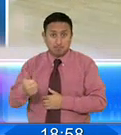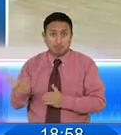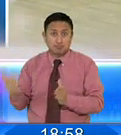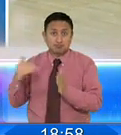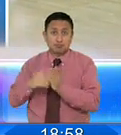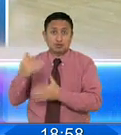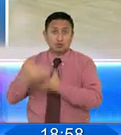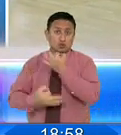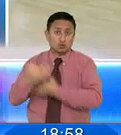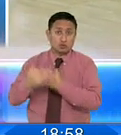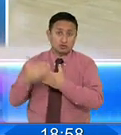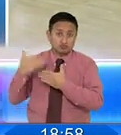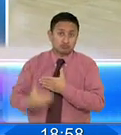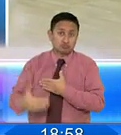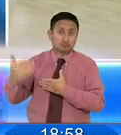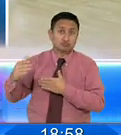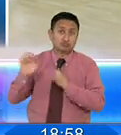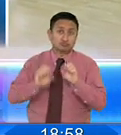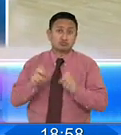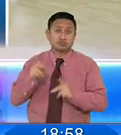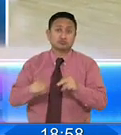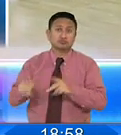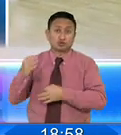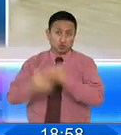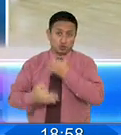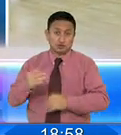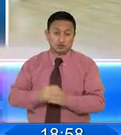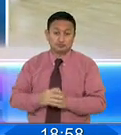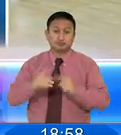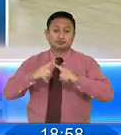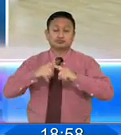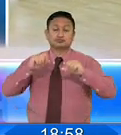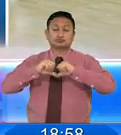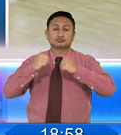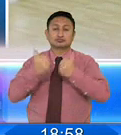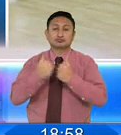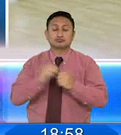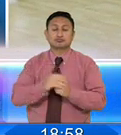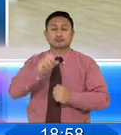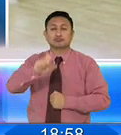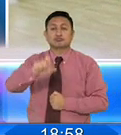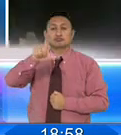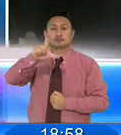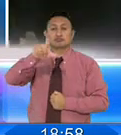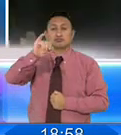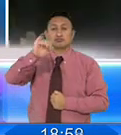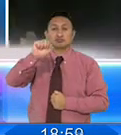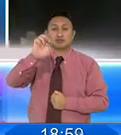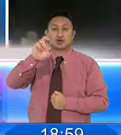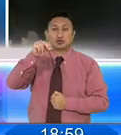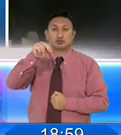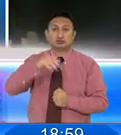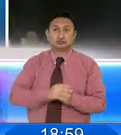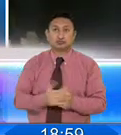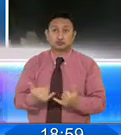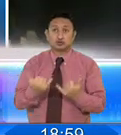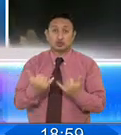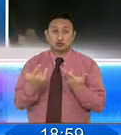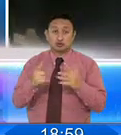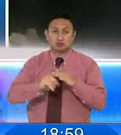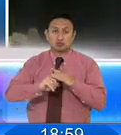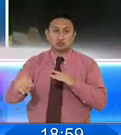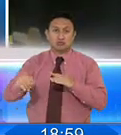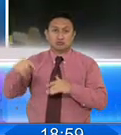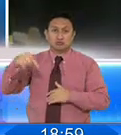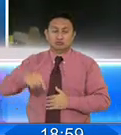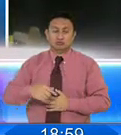audiencia de evaluación y preparatoria juicio, se encuentra el ex asambleísta Eliseo Azuero, quien se encuentra actualmente prófugo de la